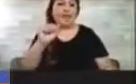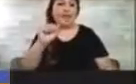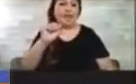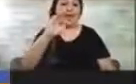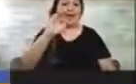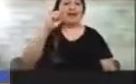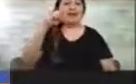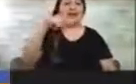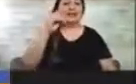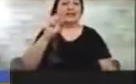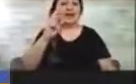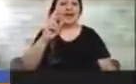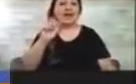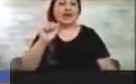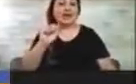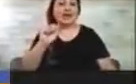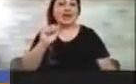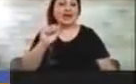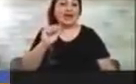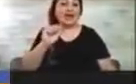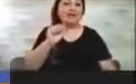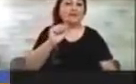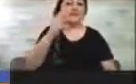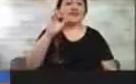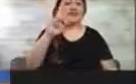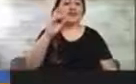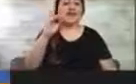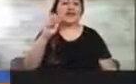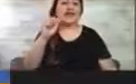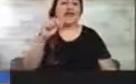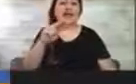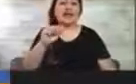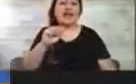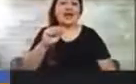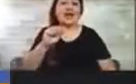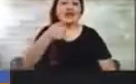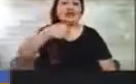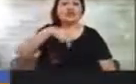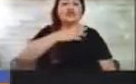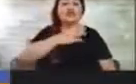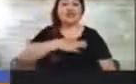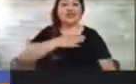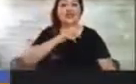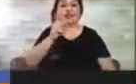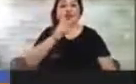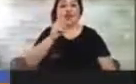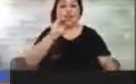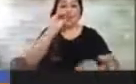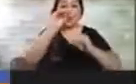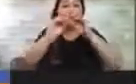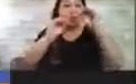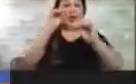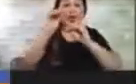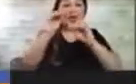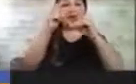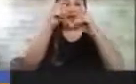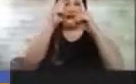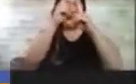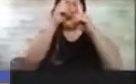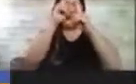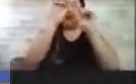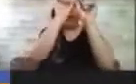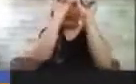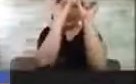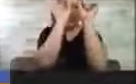Y recomendamos no usar las fuentes con serif o con adornos, porque estos adornos se ven más pegadas y son mucho más